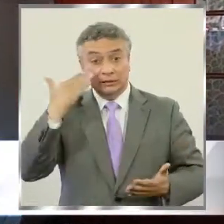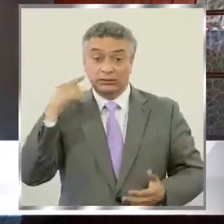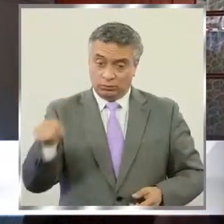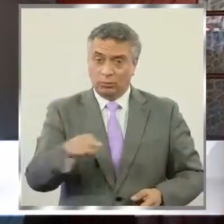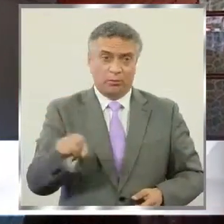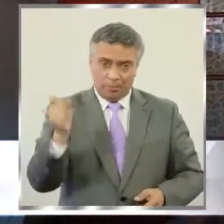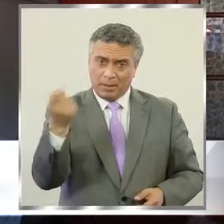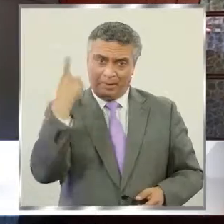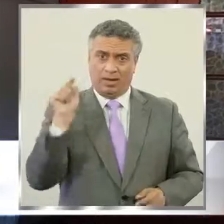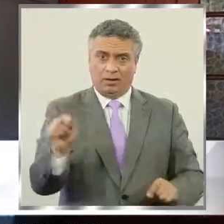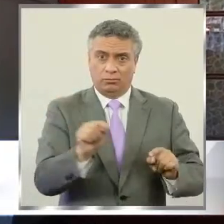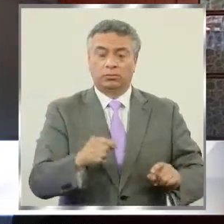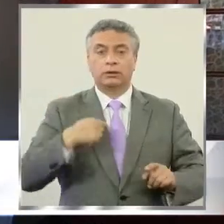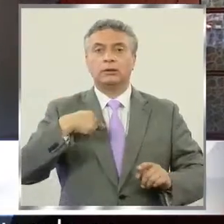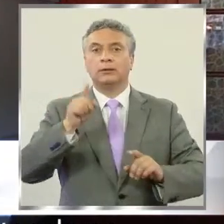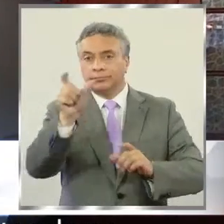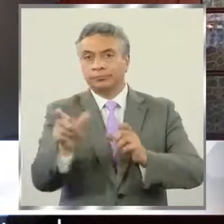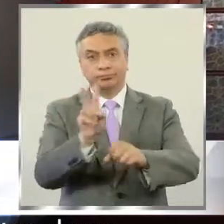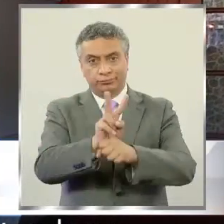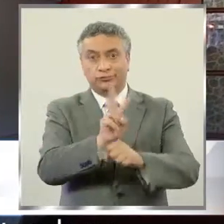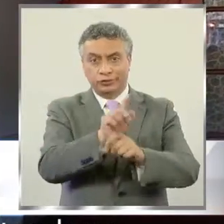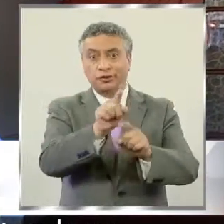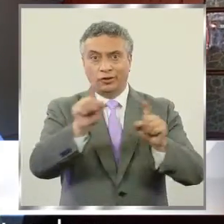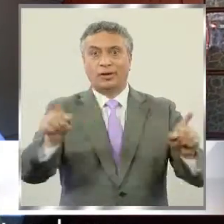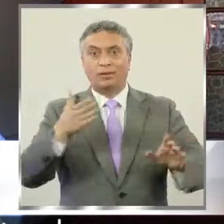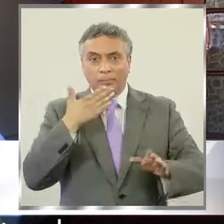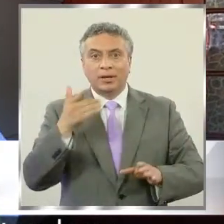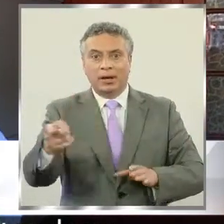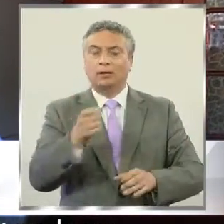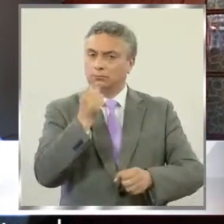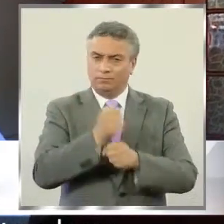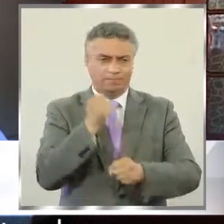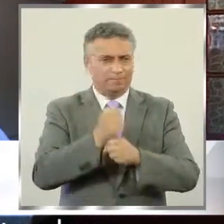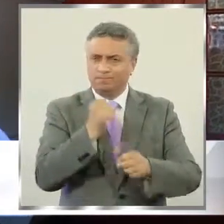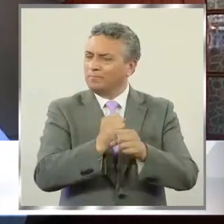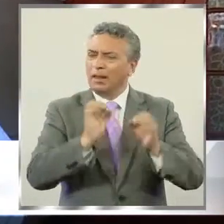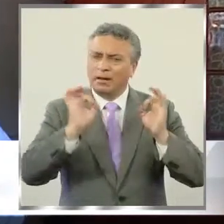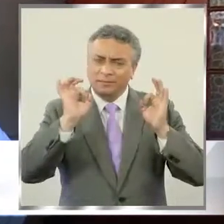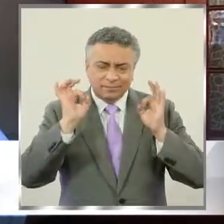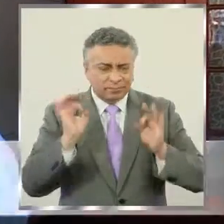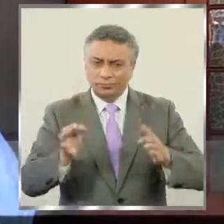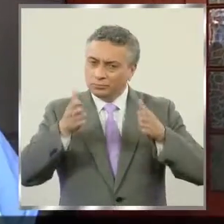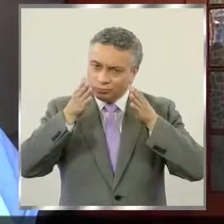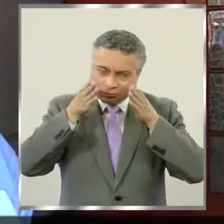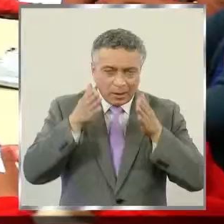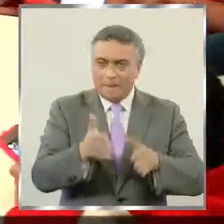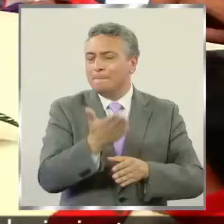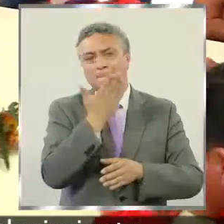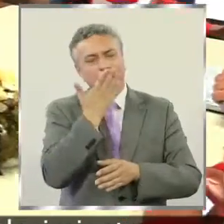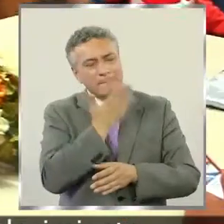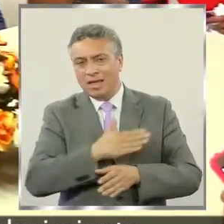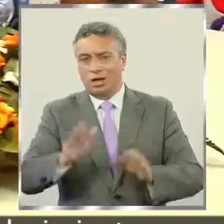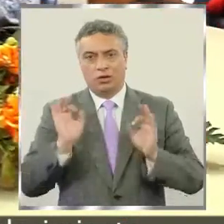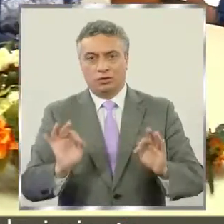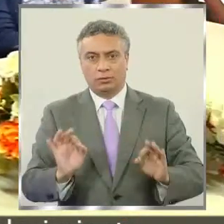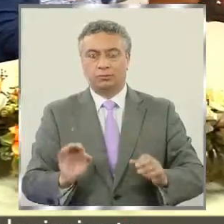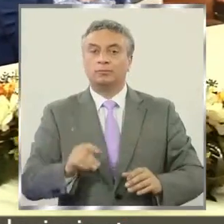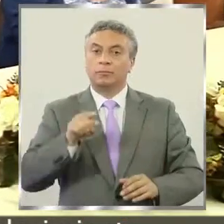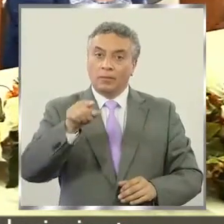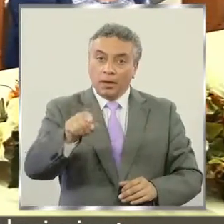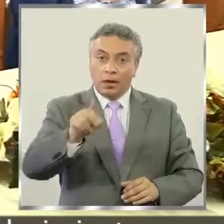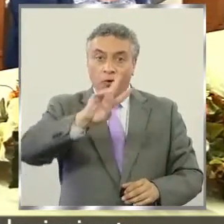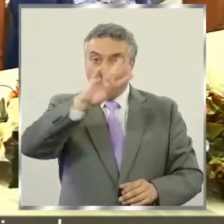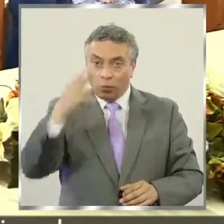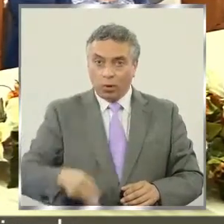lugar y nuestras tías, que son unas funcionarias pero espectaculares, son lo mejor que hay. Patricia Cortés, dueña